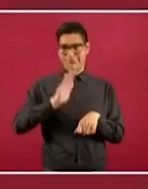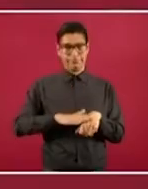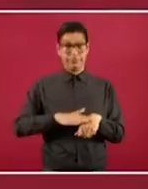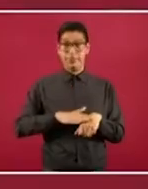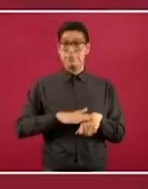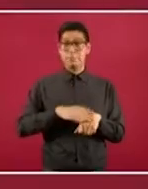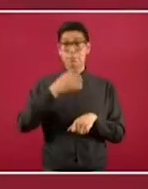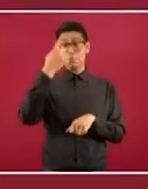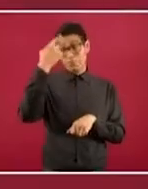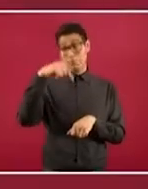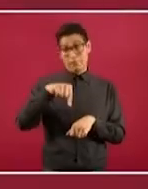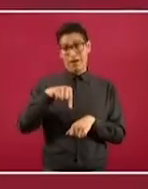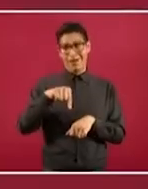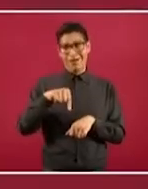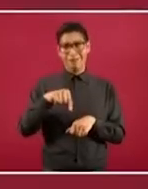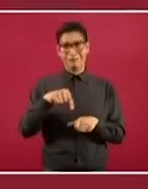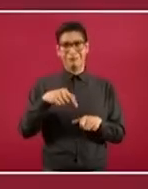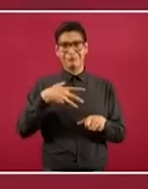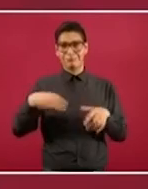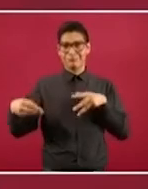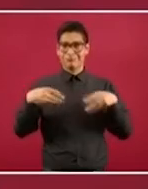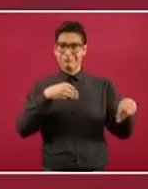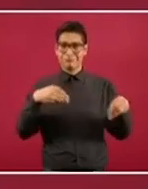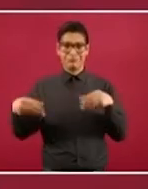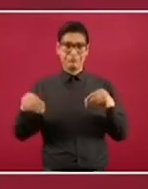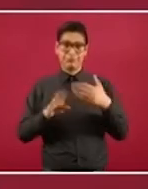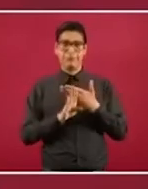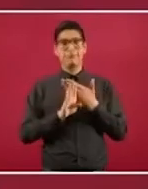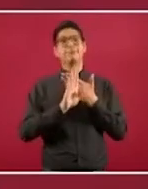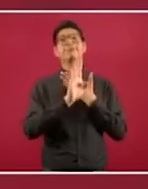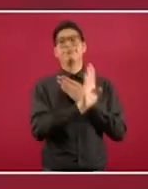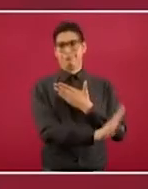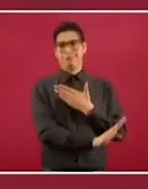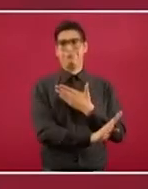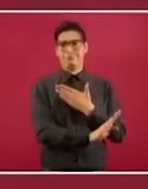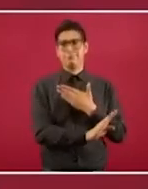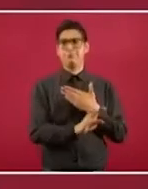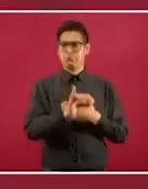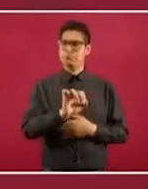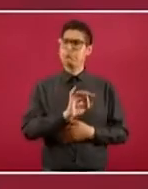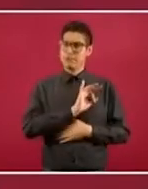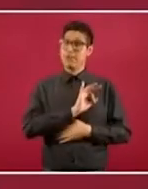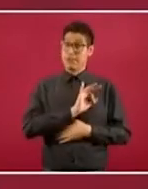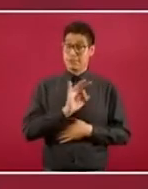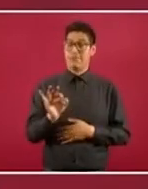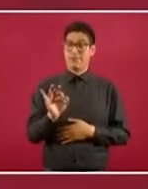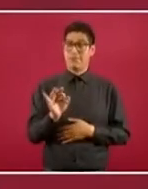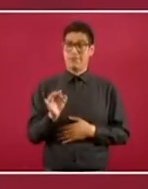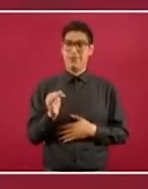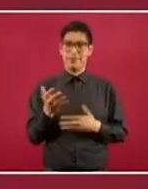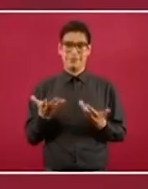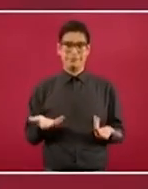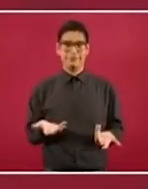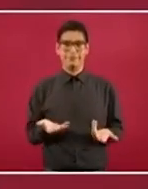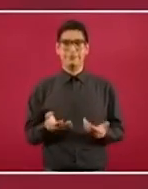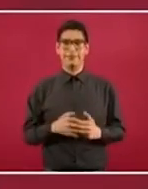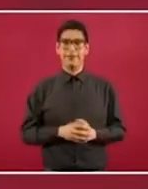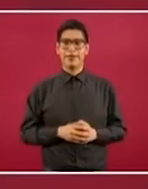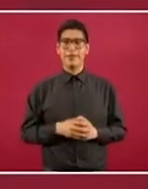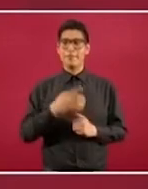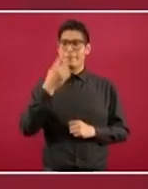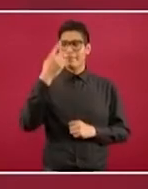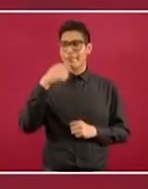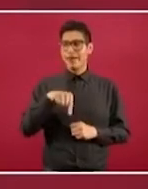se ha demostrado que realmente es lo que contribuye en la mayor extensión para